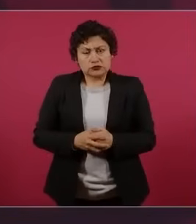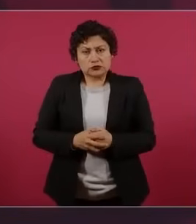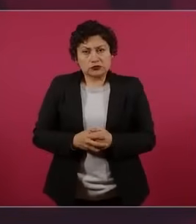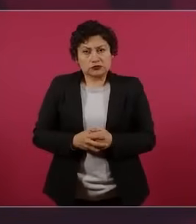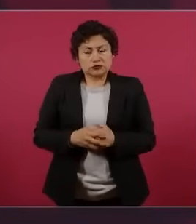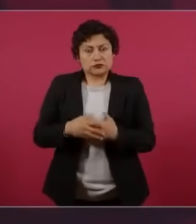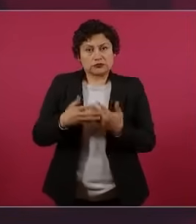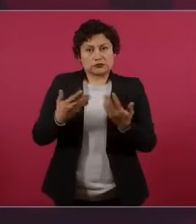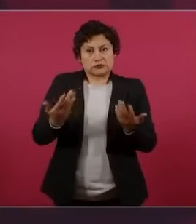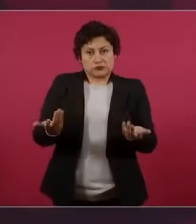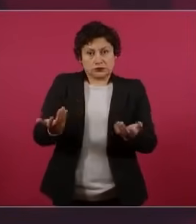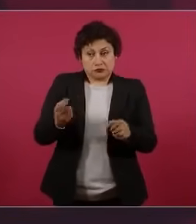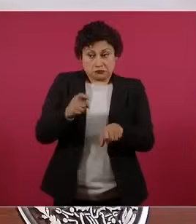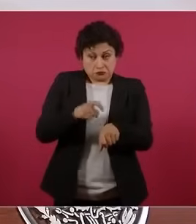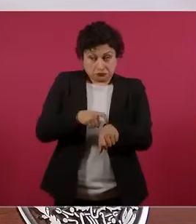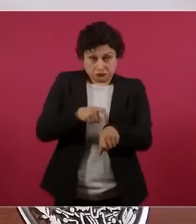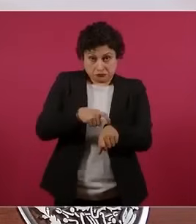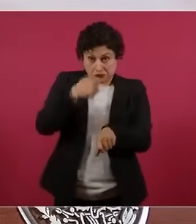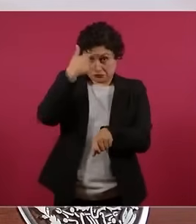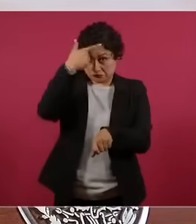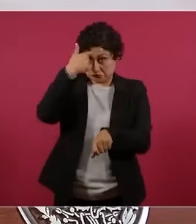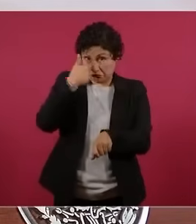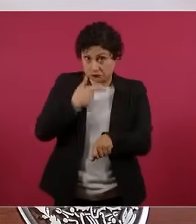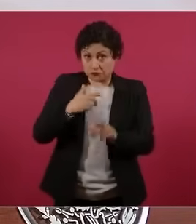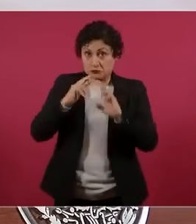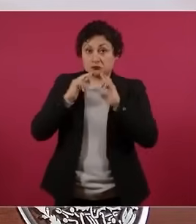a 10 horas de la noche?